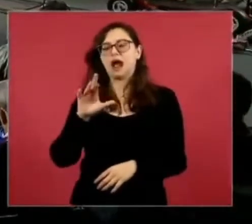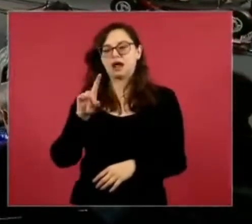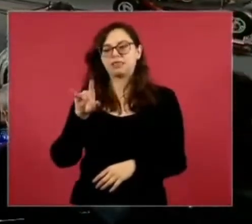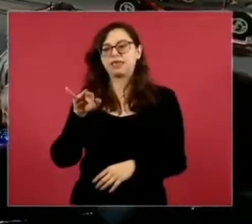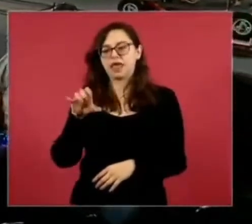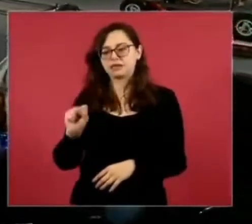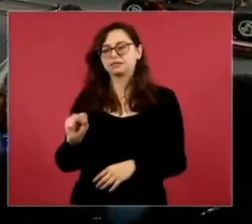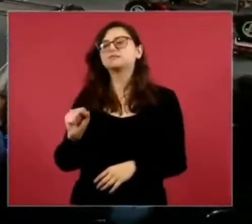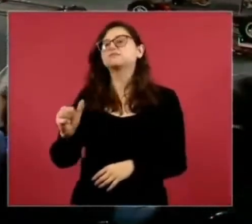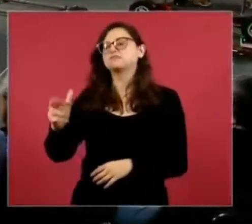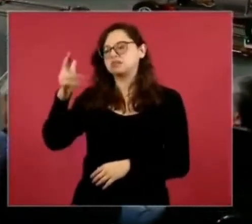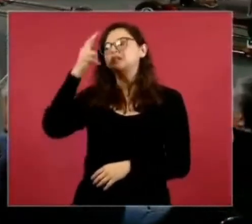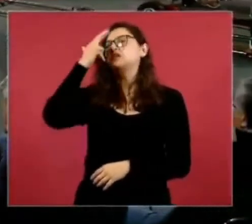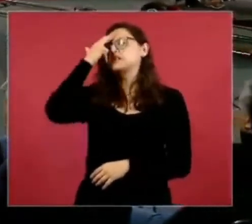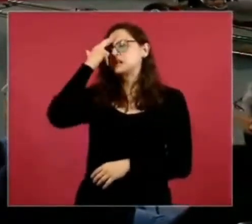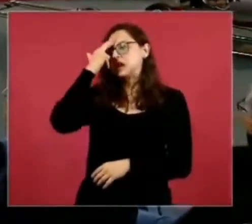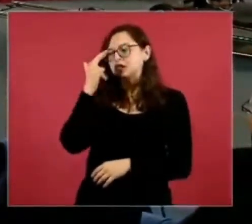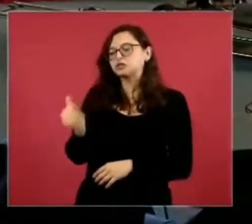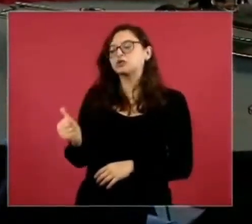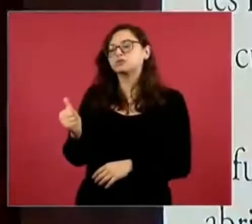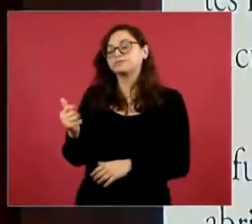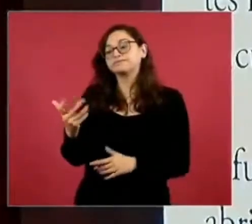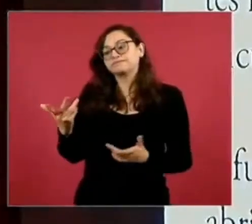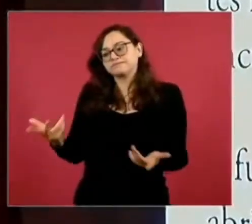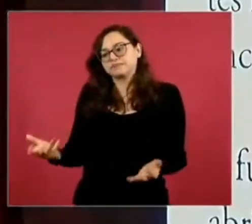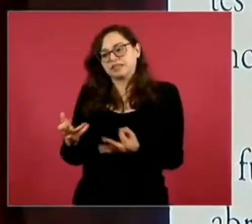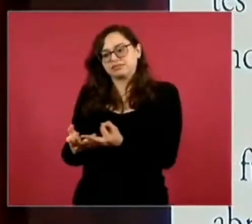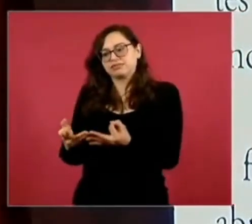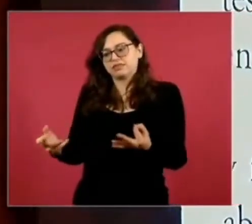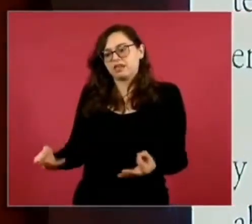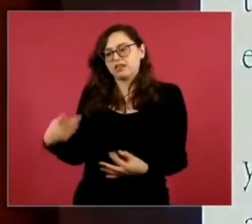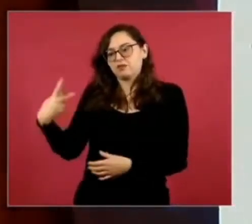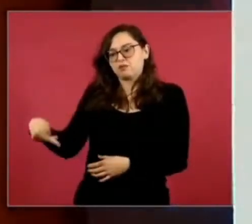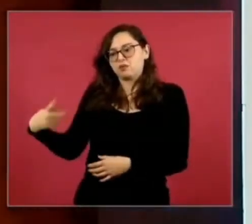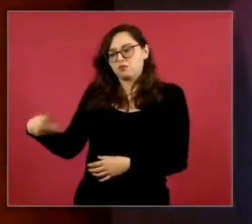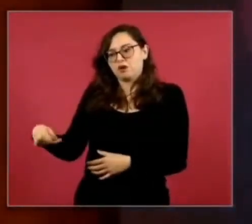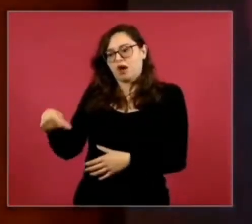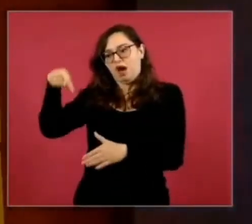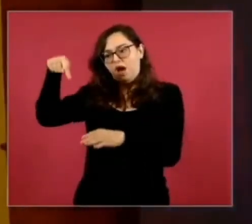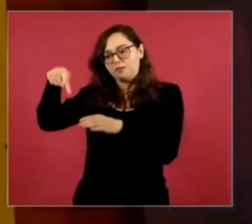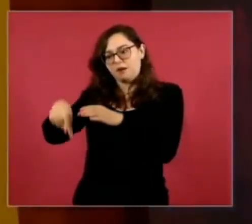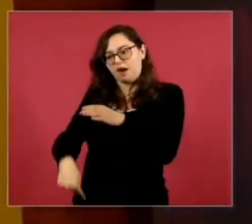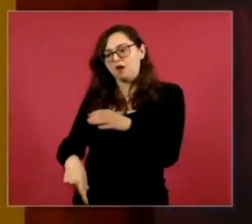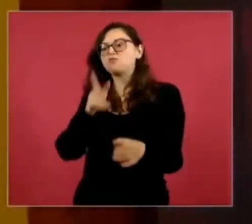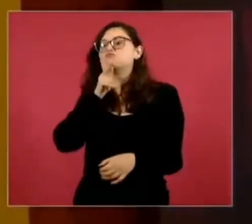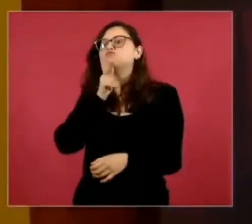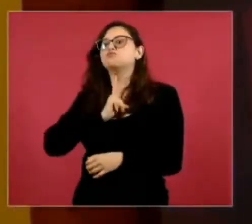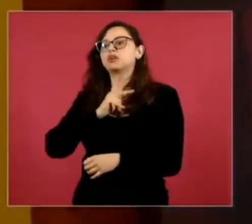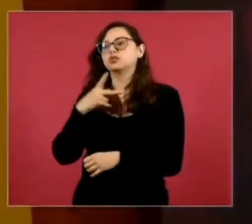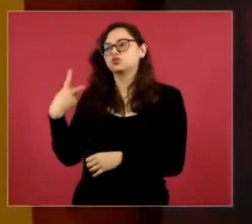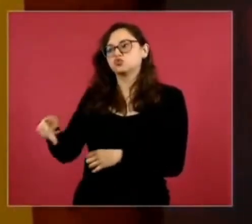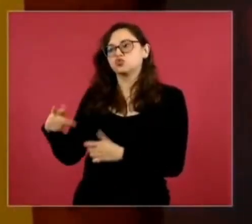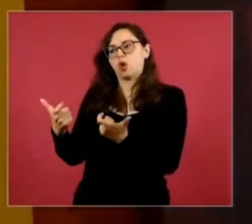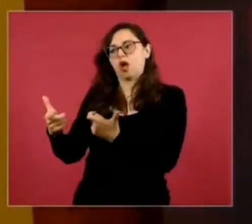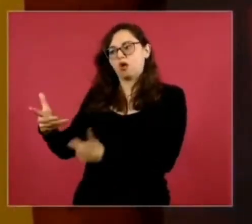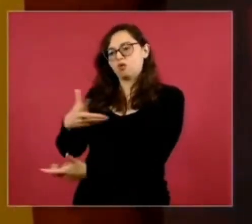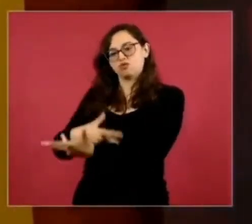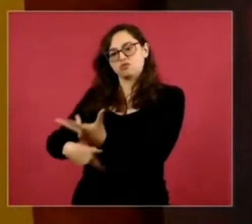al promover que la riqueza del subsuelo se convirtiera en parte de la economía